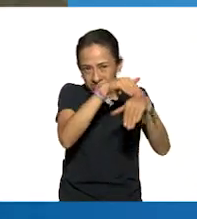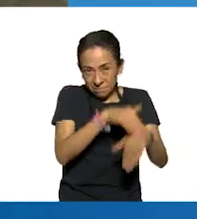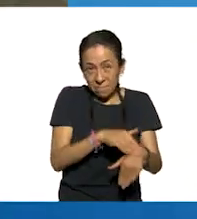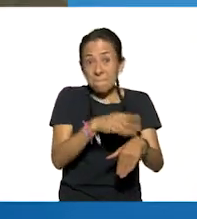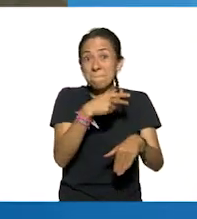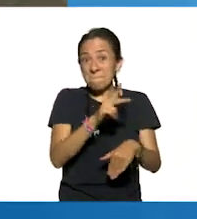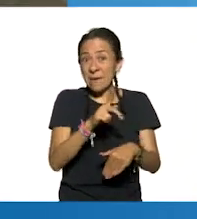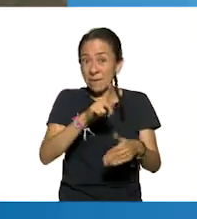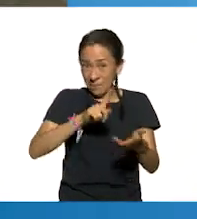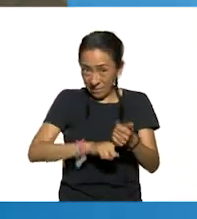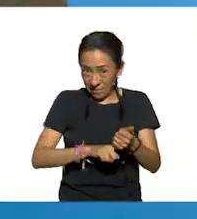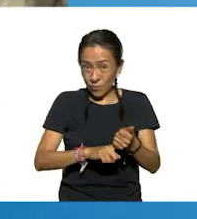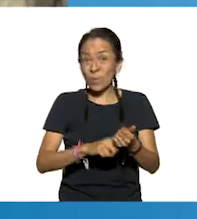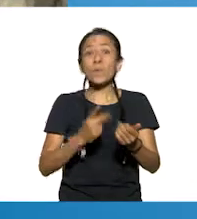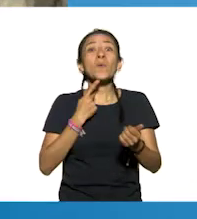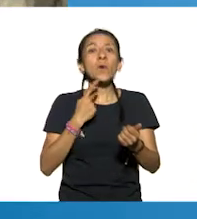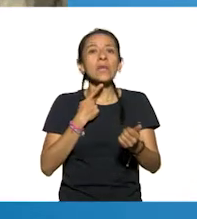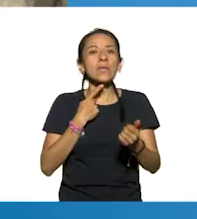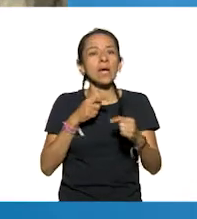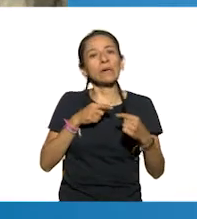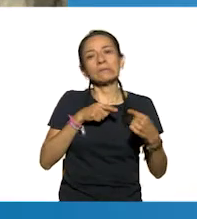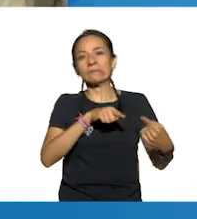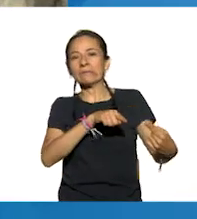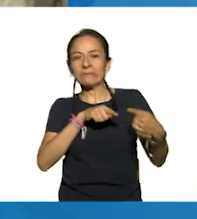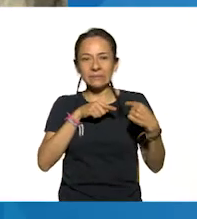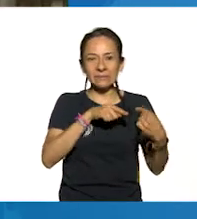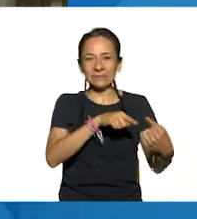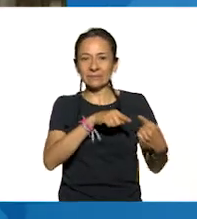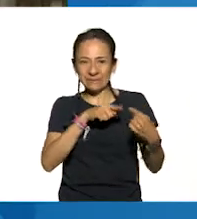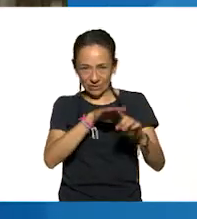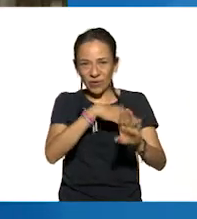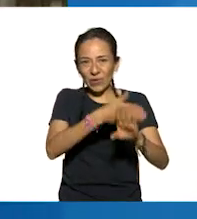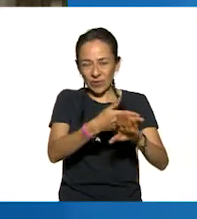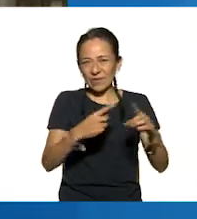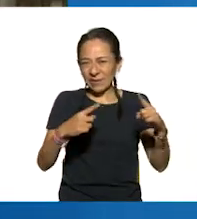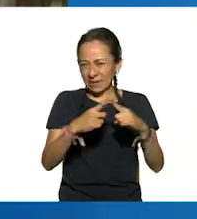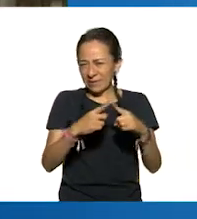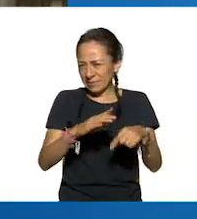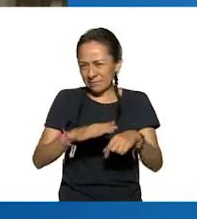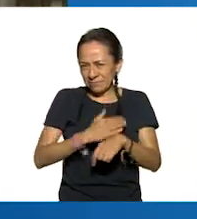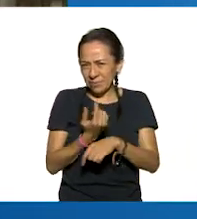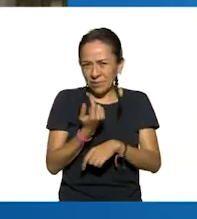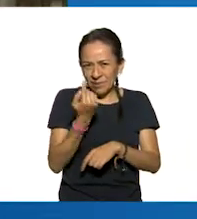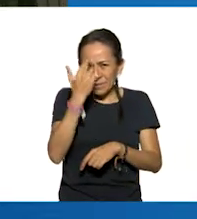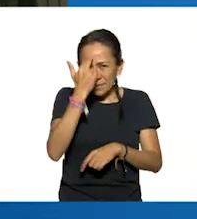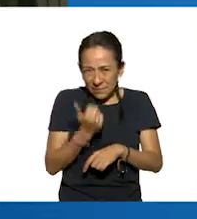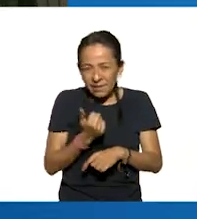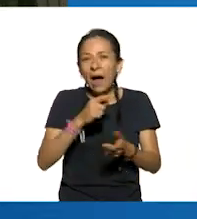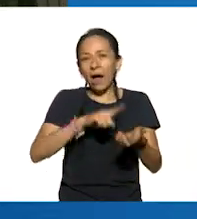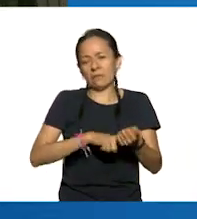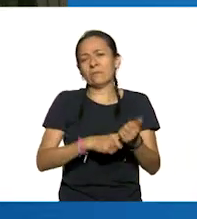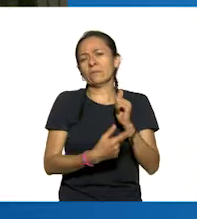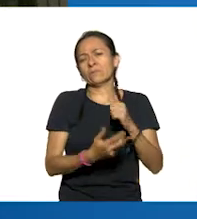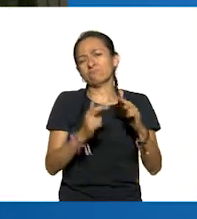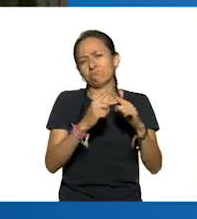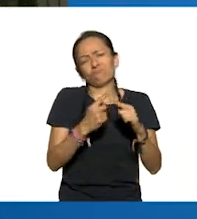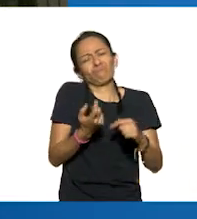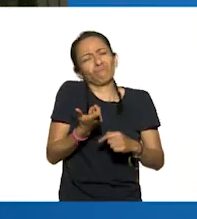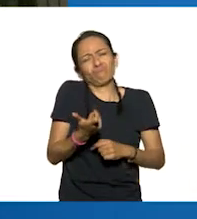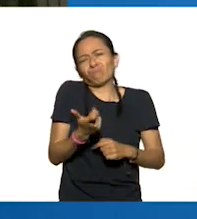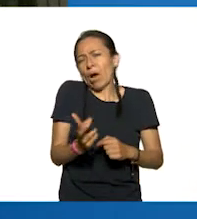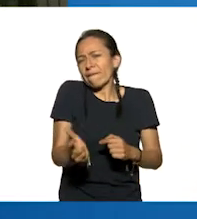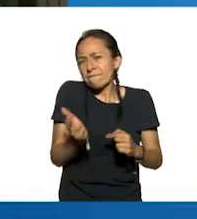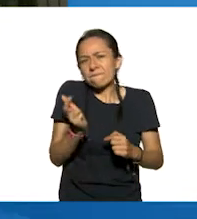iglesia. Básicamente por dos razones importantes, ¿no? Una es por la riqueza de la iglesia, es decir, toda la riqueza que la